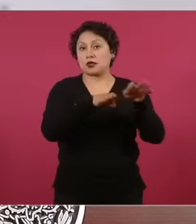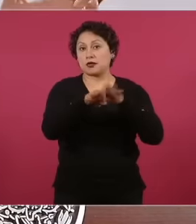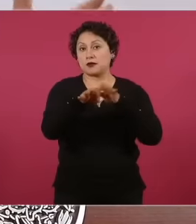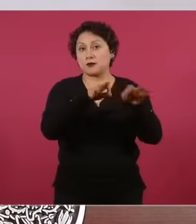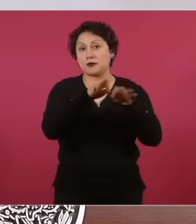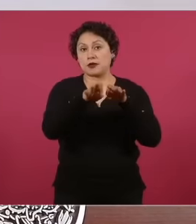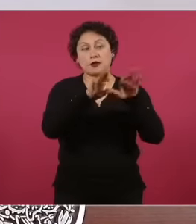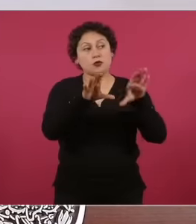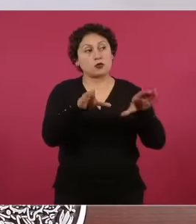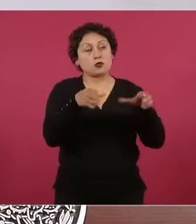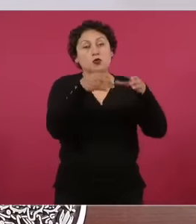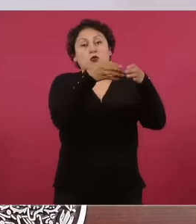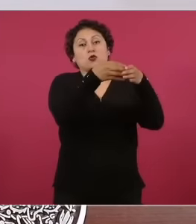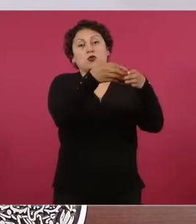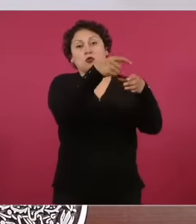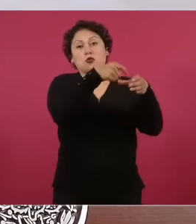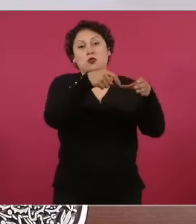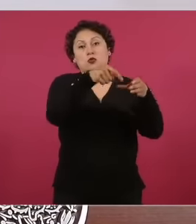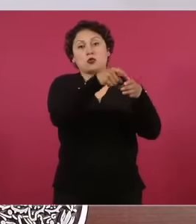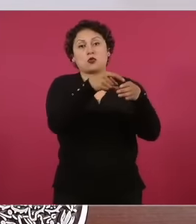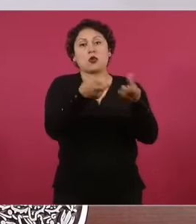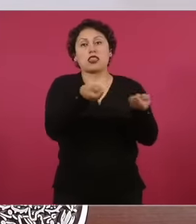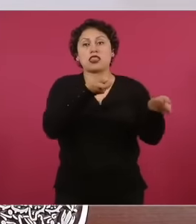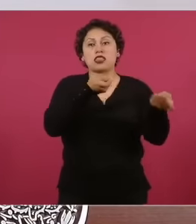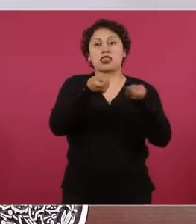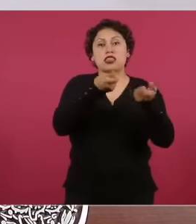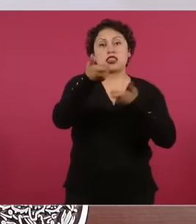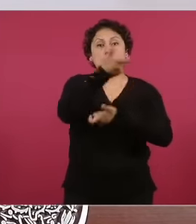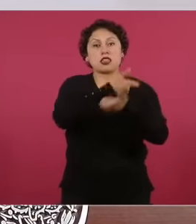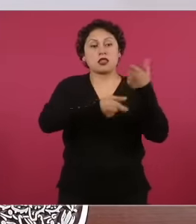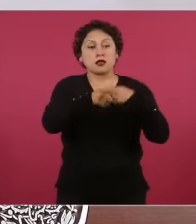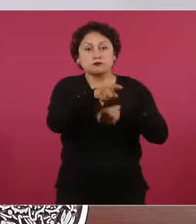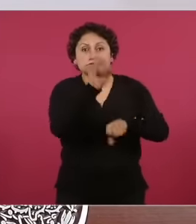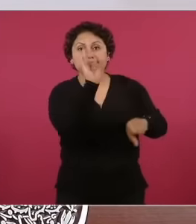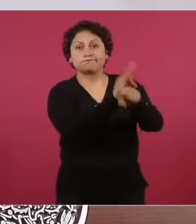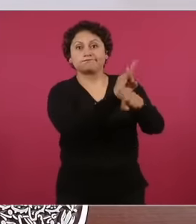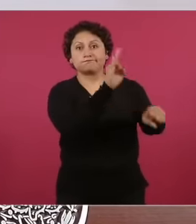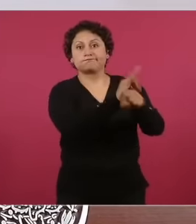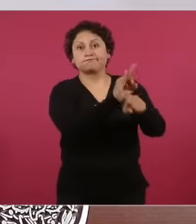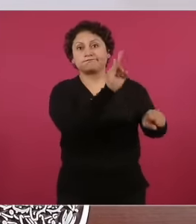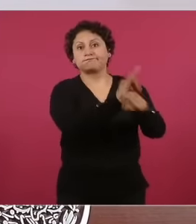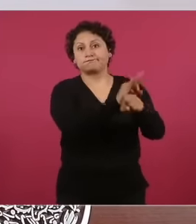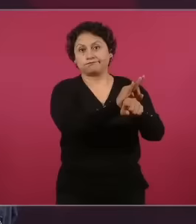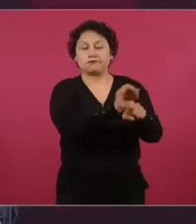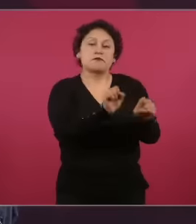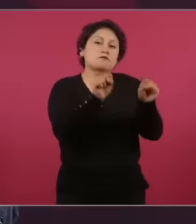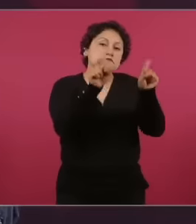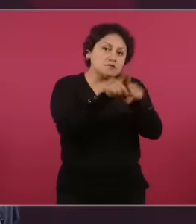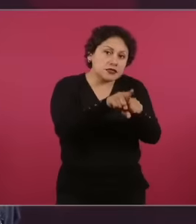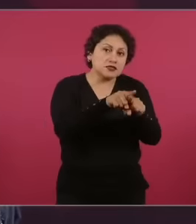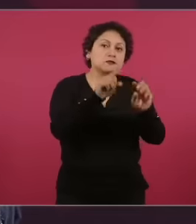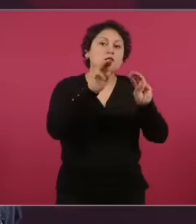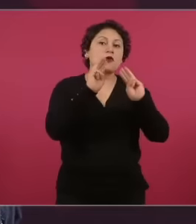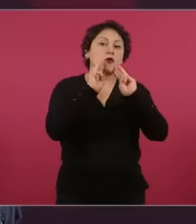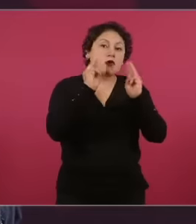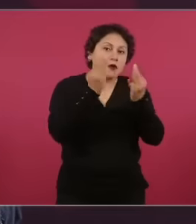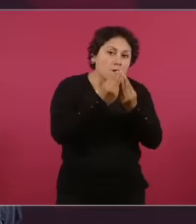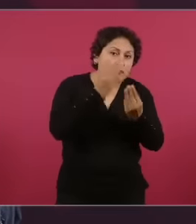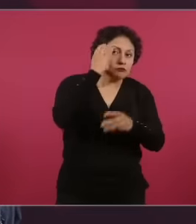las mafias del poder económico y también del crimen organizado.